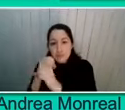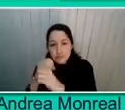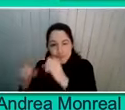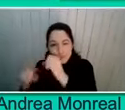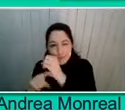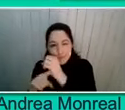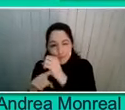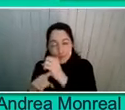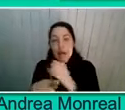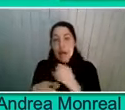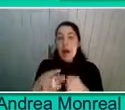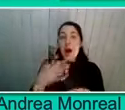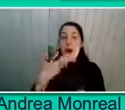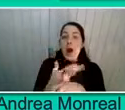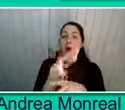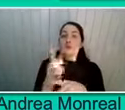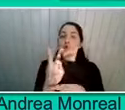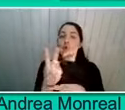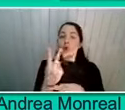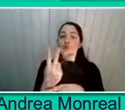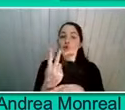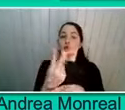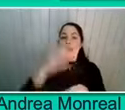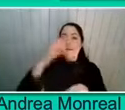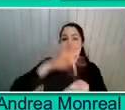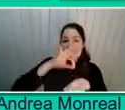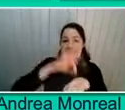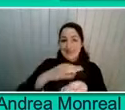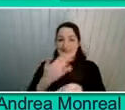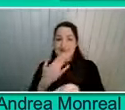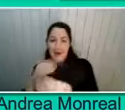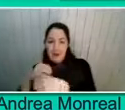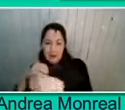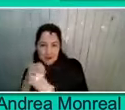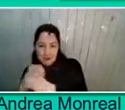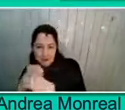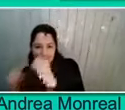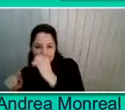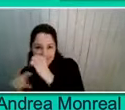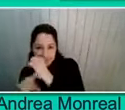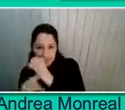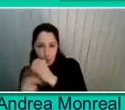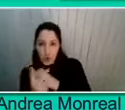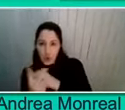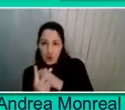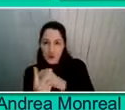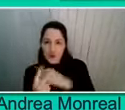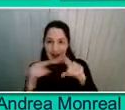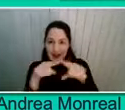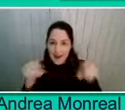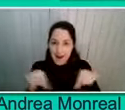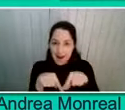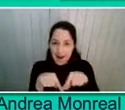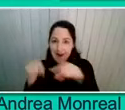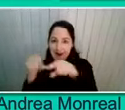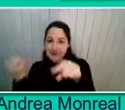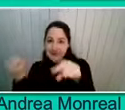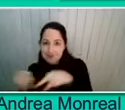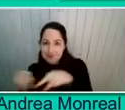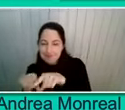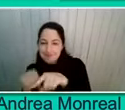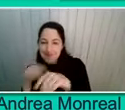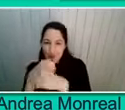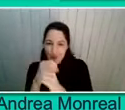laboratorio duplicado en bioquímica y microbiología. Entonces ya nos adelantamos a esta situación